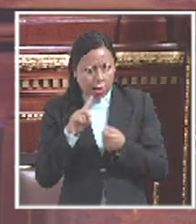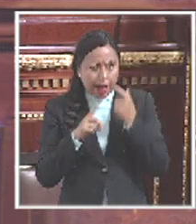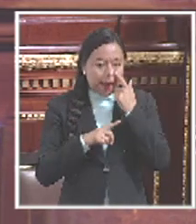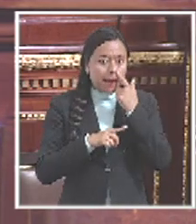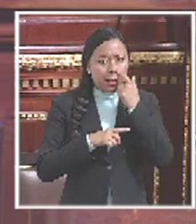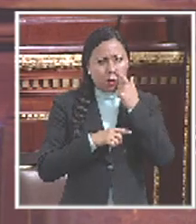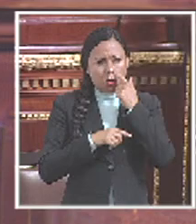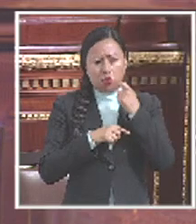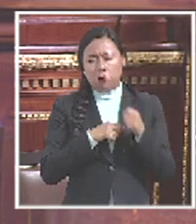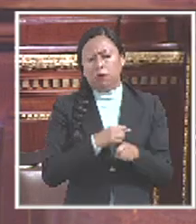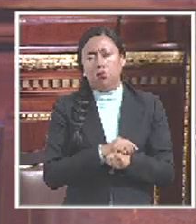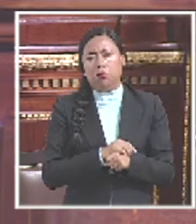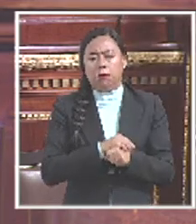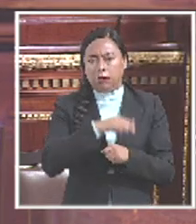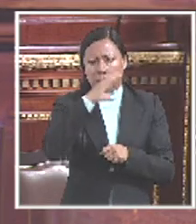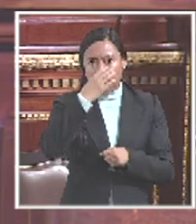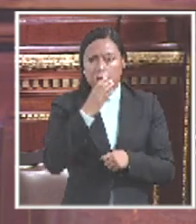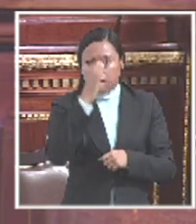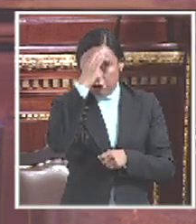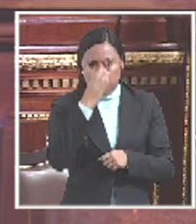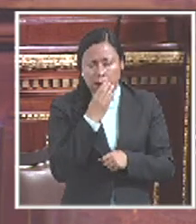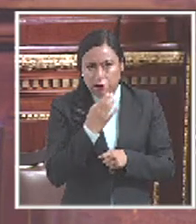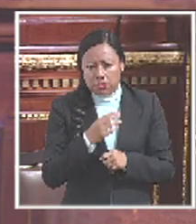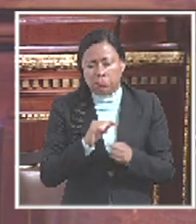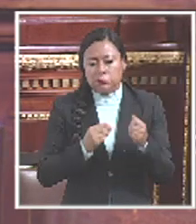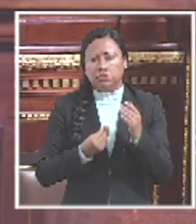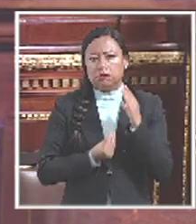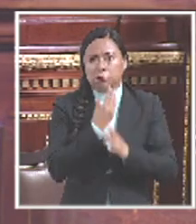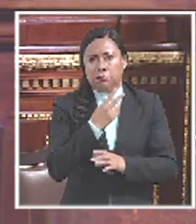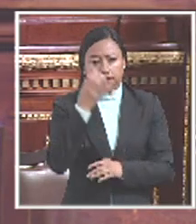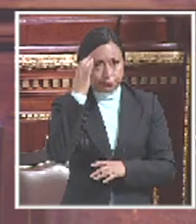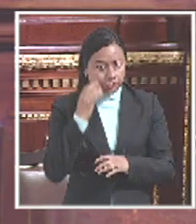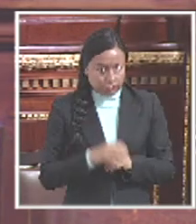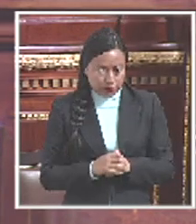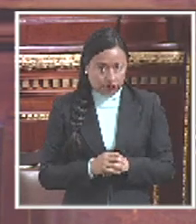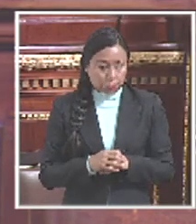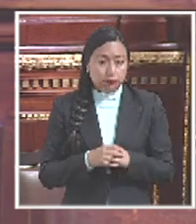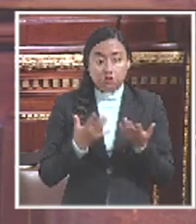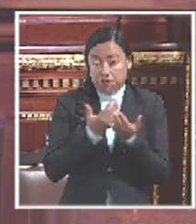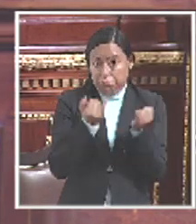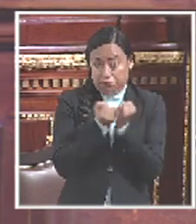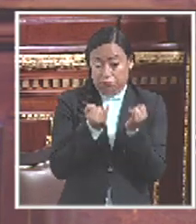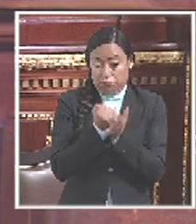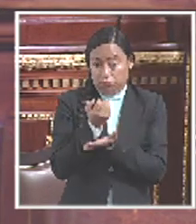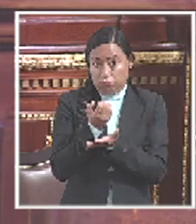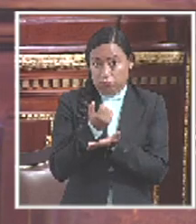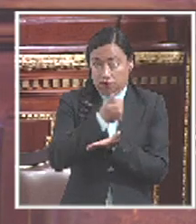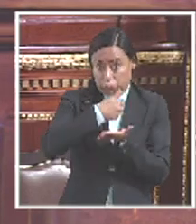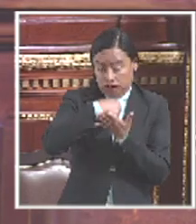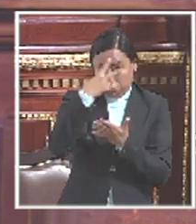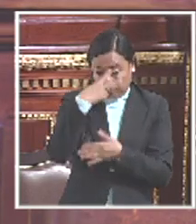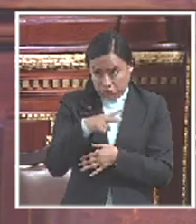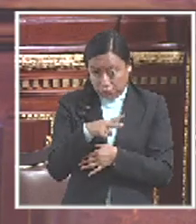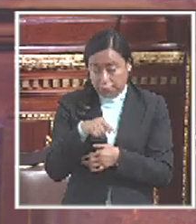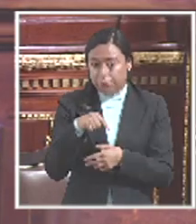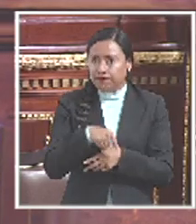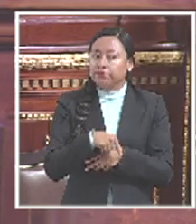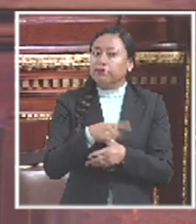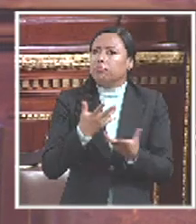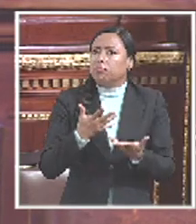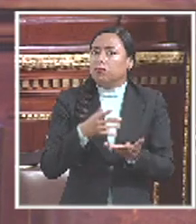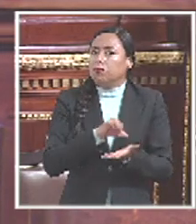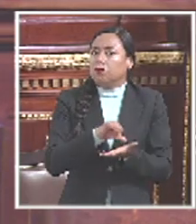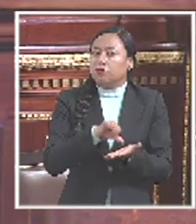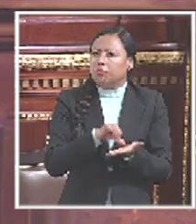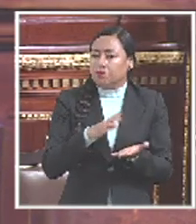y Nuevo León. En el caso de la Ciudad de México, de la capital, hace unos días